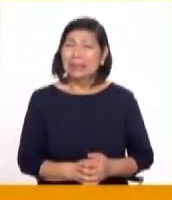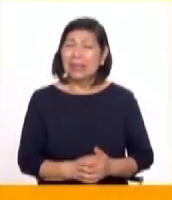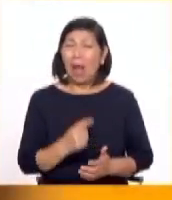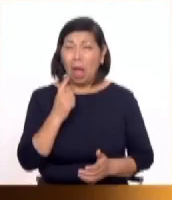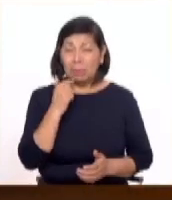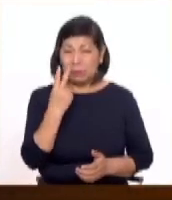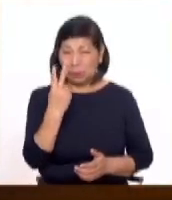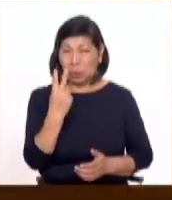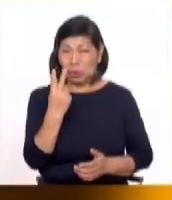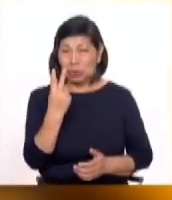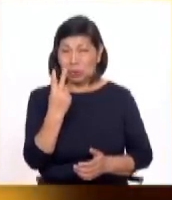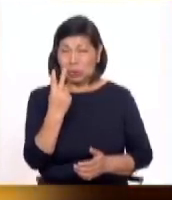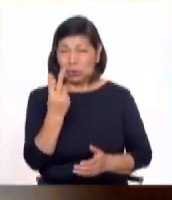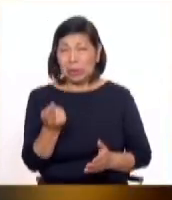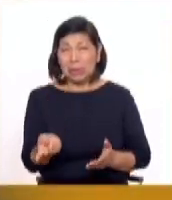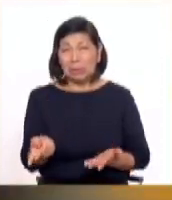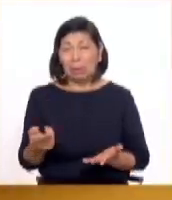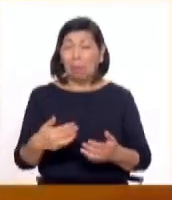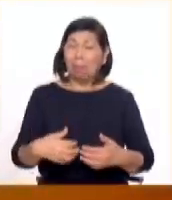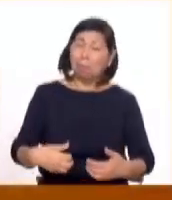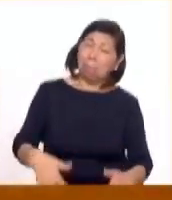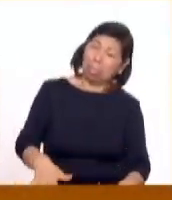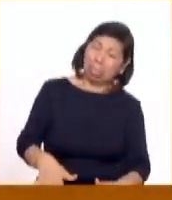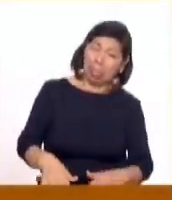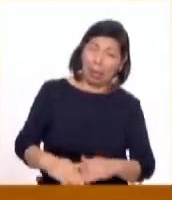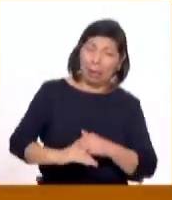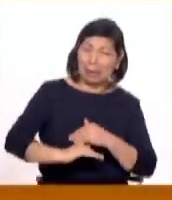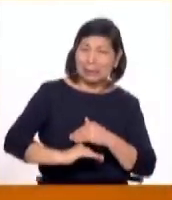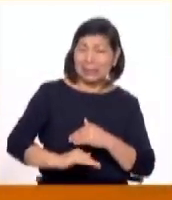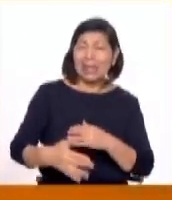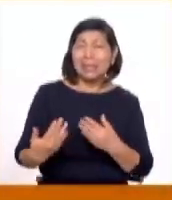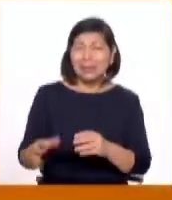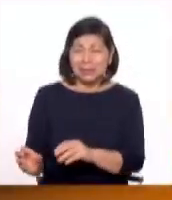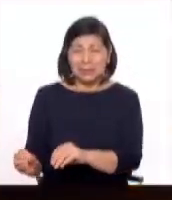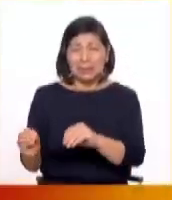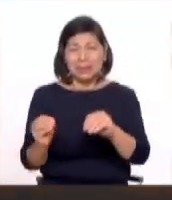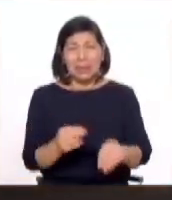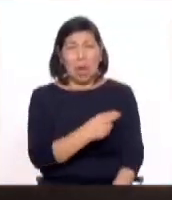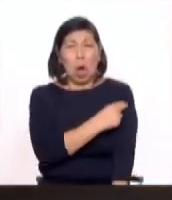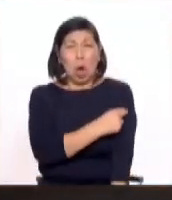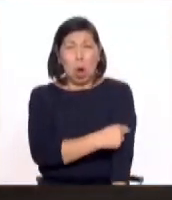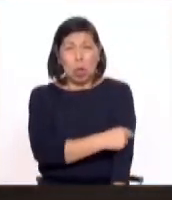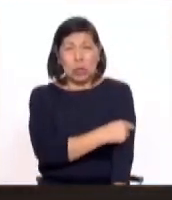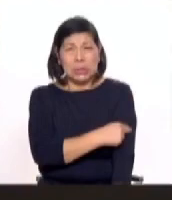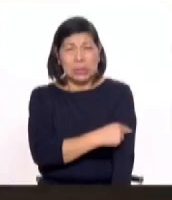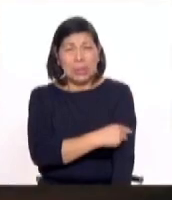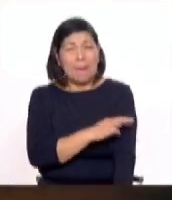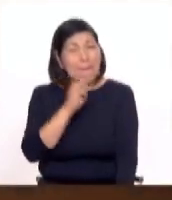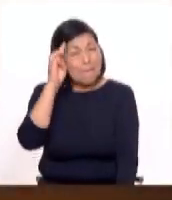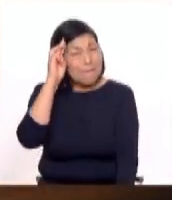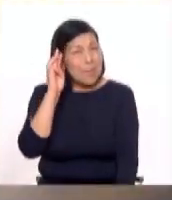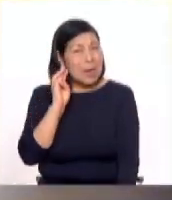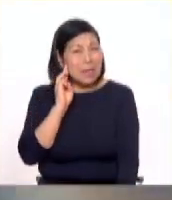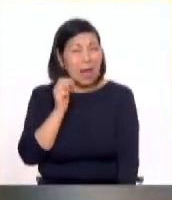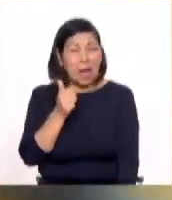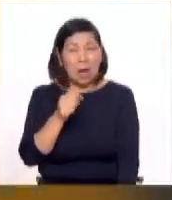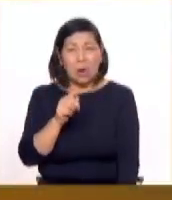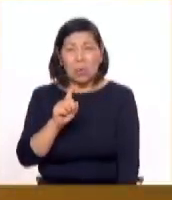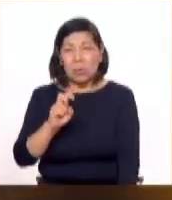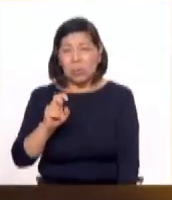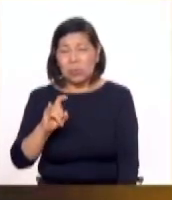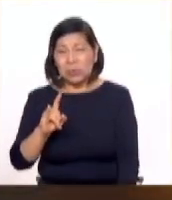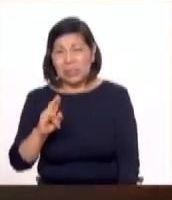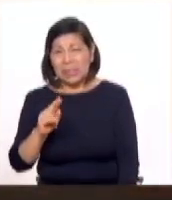dos víctimas, que se encontraban tendidas en el piso, fueron trasladadas al Hospital María Auxiliadora.